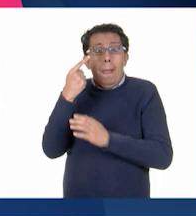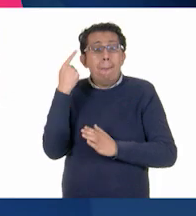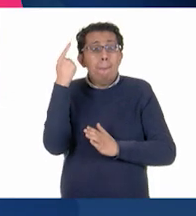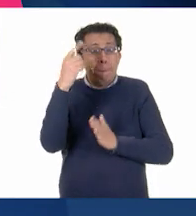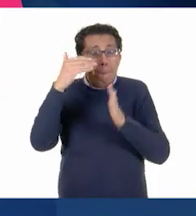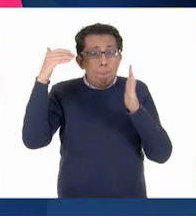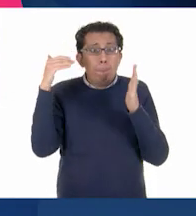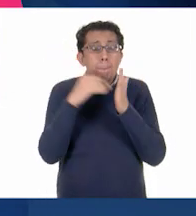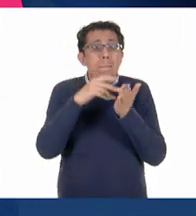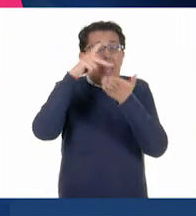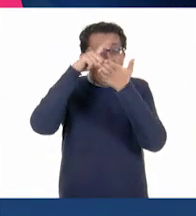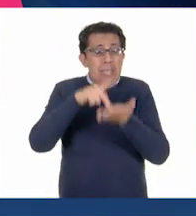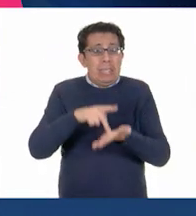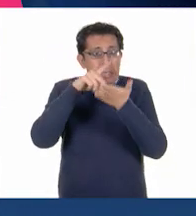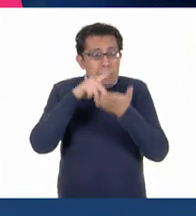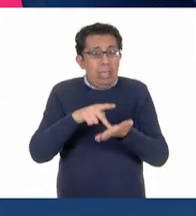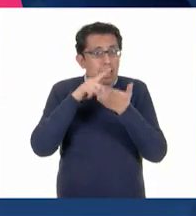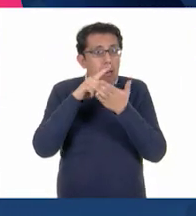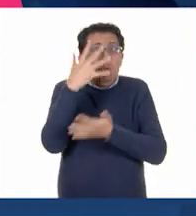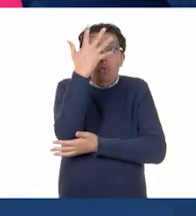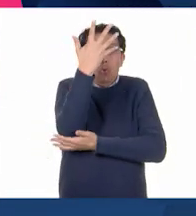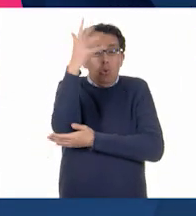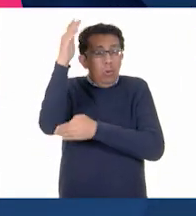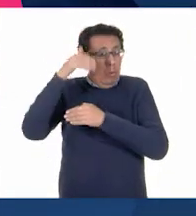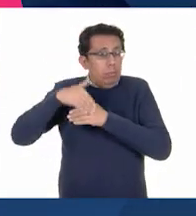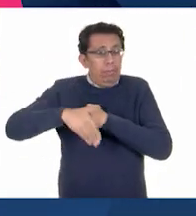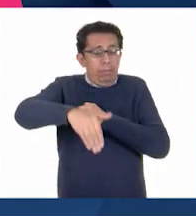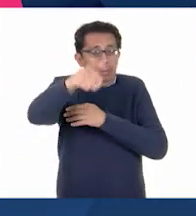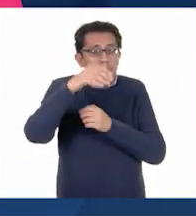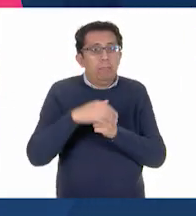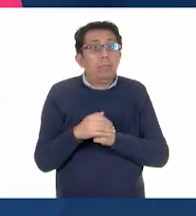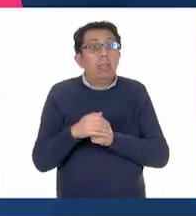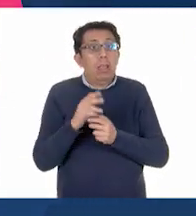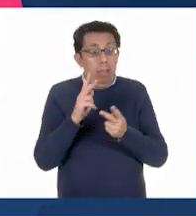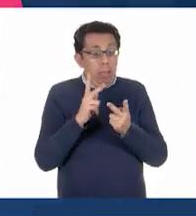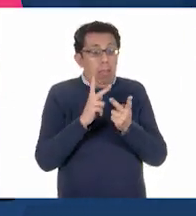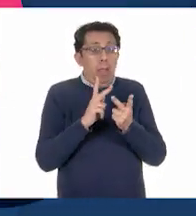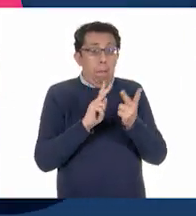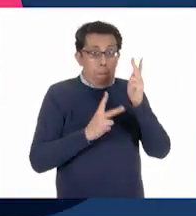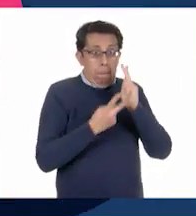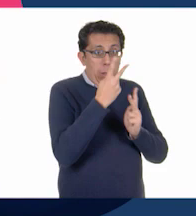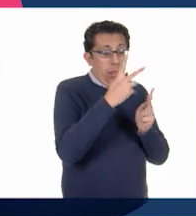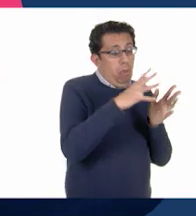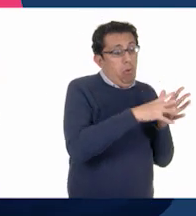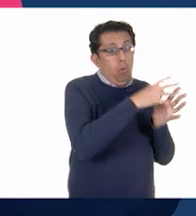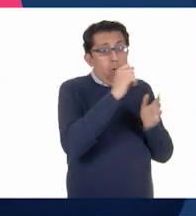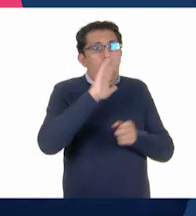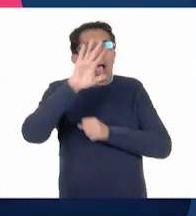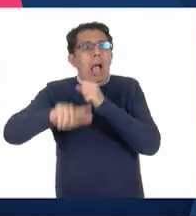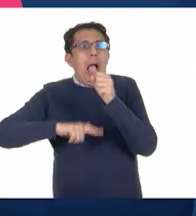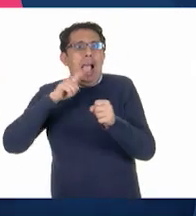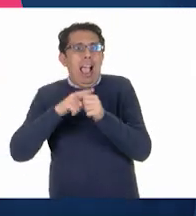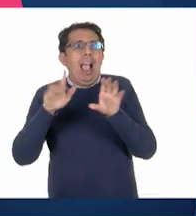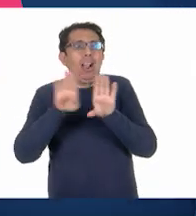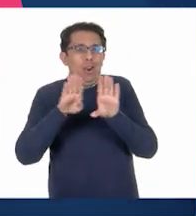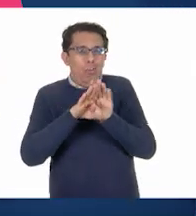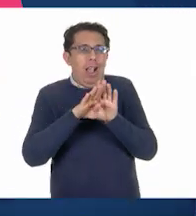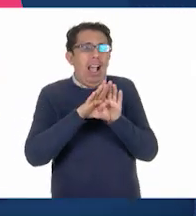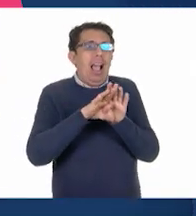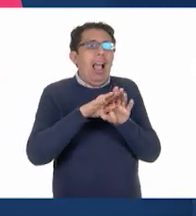de carbono del aire a lo largo de su vida. 2. De las plantas a los animales, mediante las cadenas alimenticias.